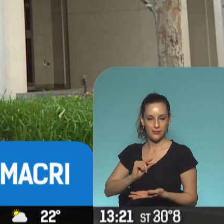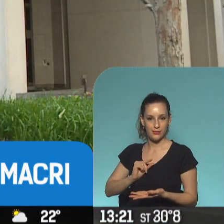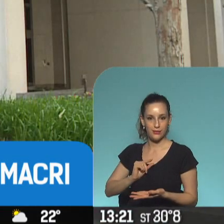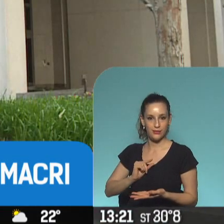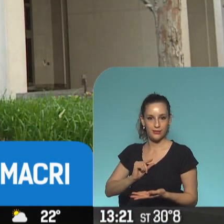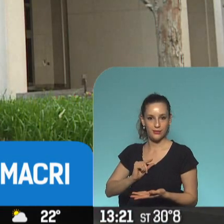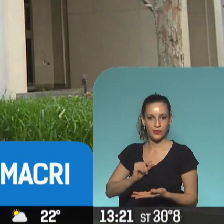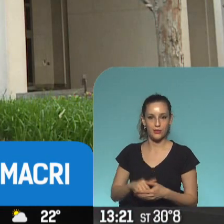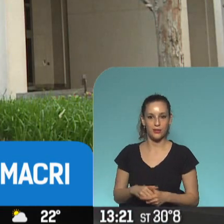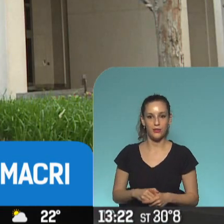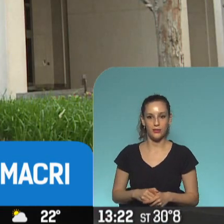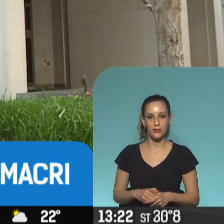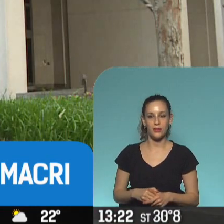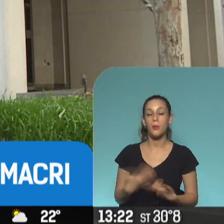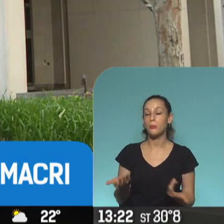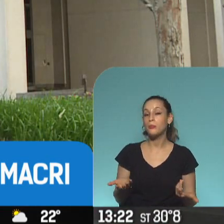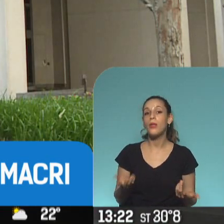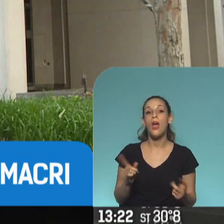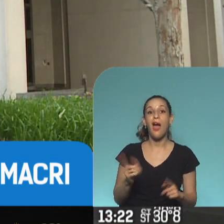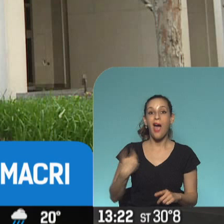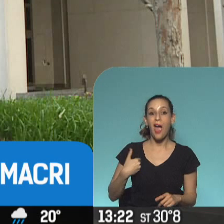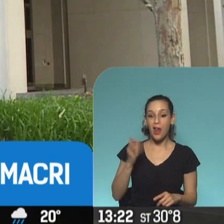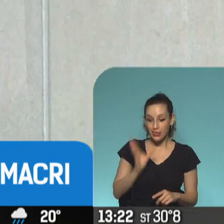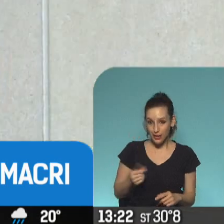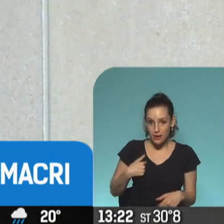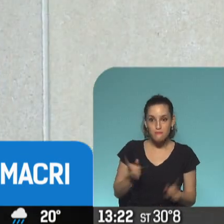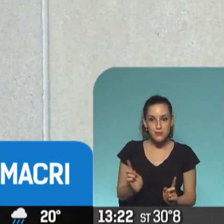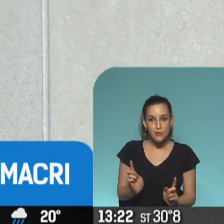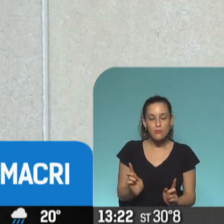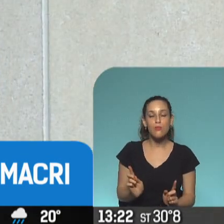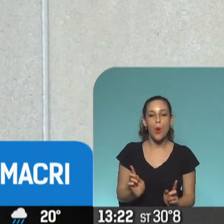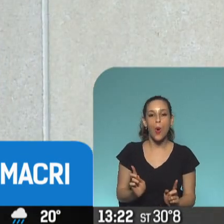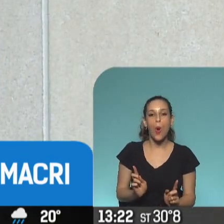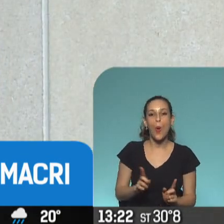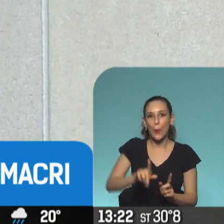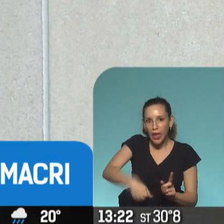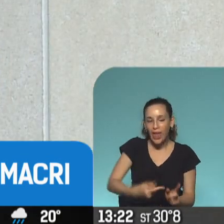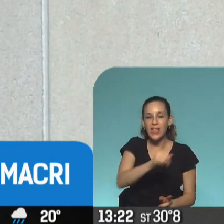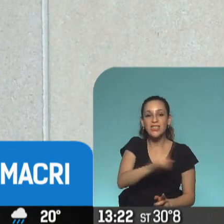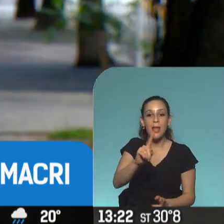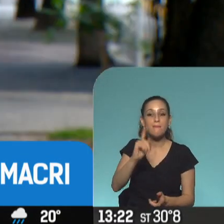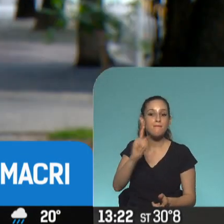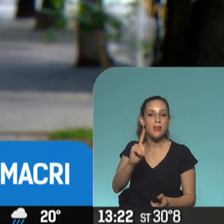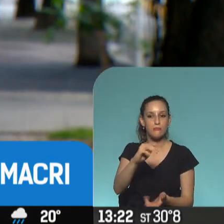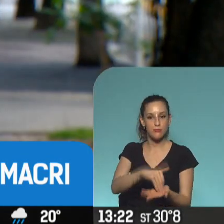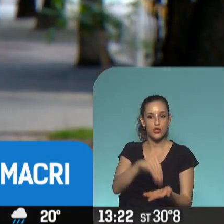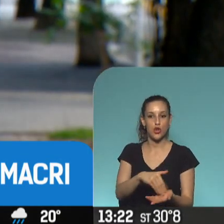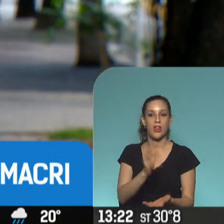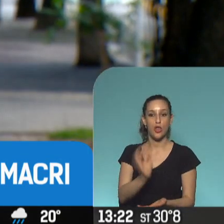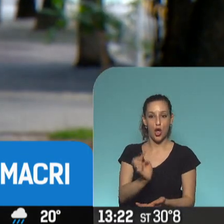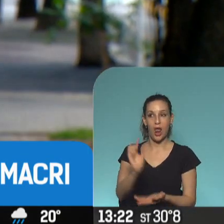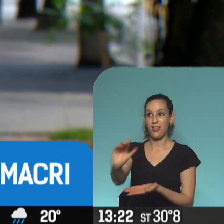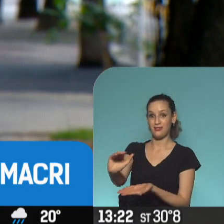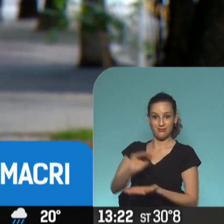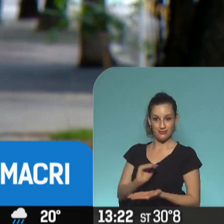capitales privados. Con lo cual, Argentina terminó tomando en la etapa de Macri 100.000 millones de dólares y se fugaron